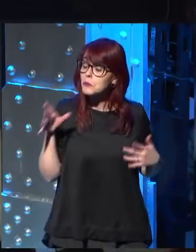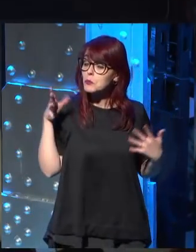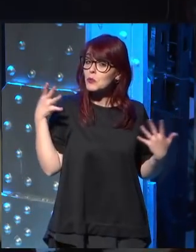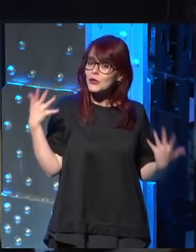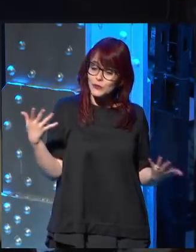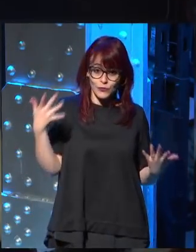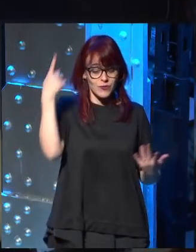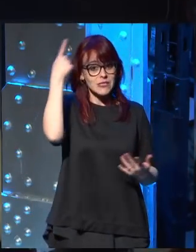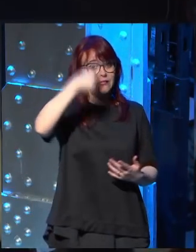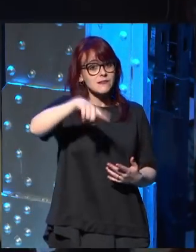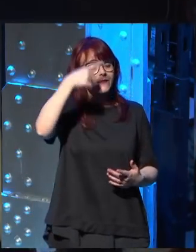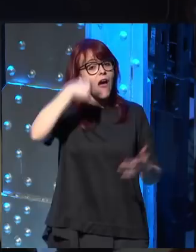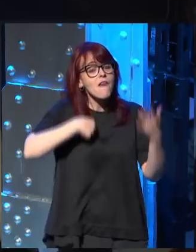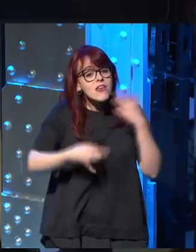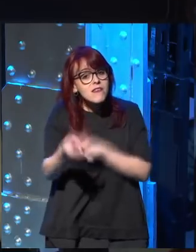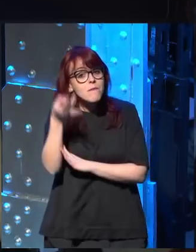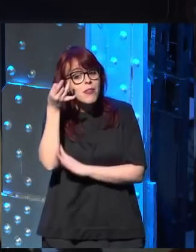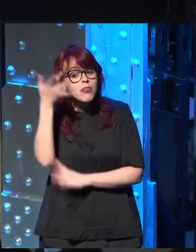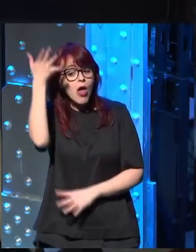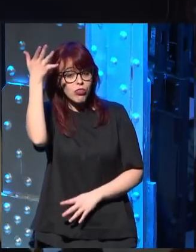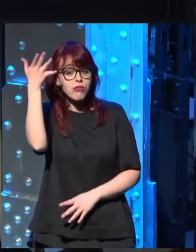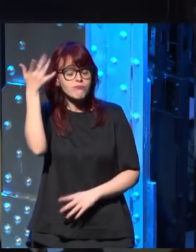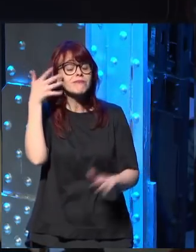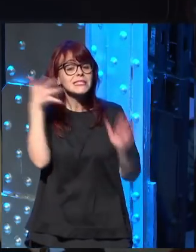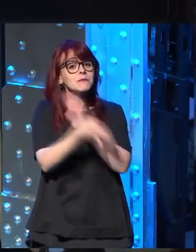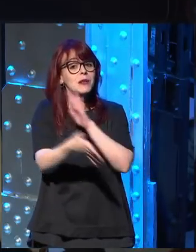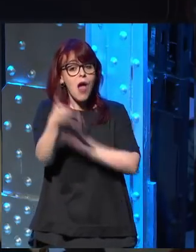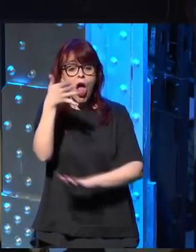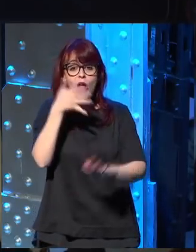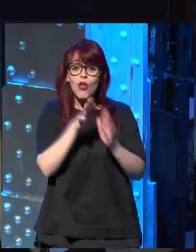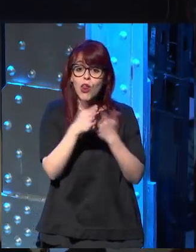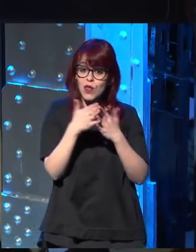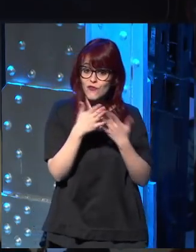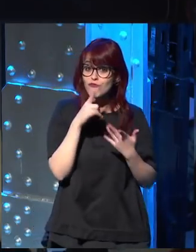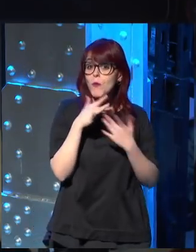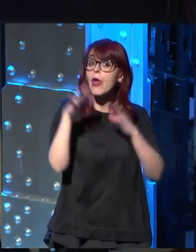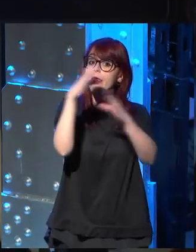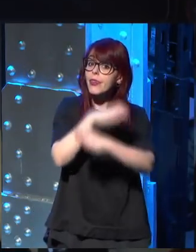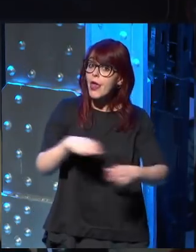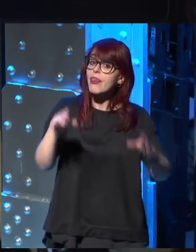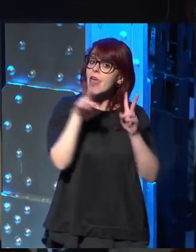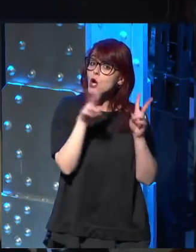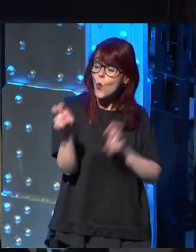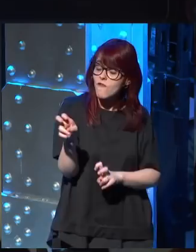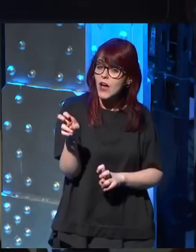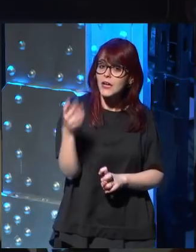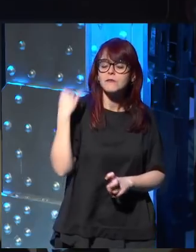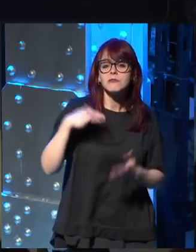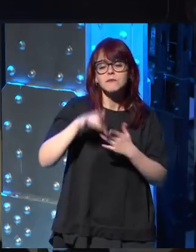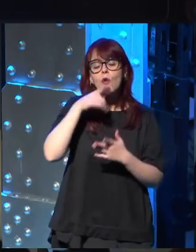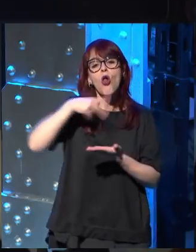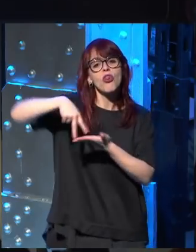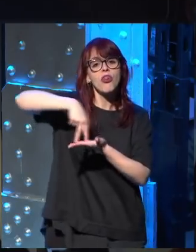modestamente, como sabe, he inventado y puesto y explicado en este libro una nueva ciencia, que es la